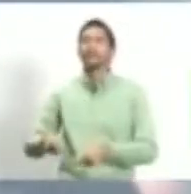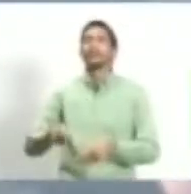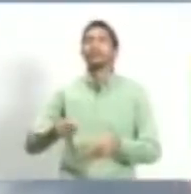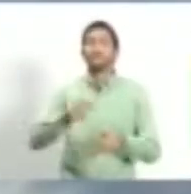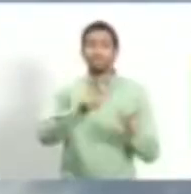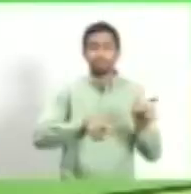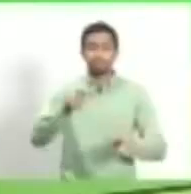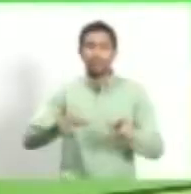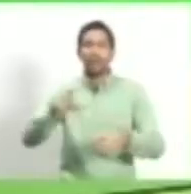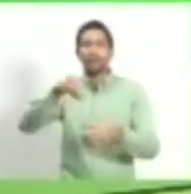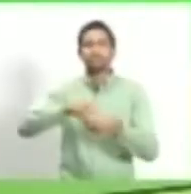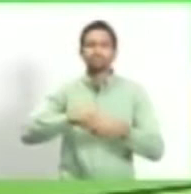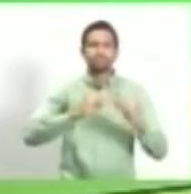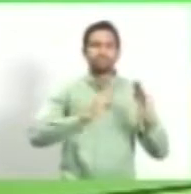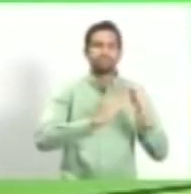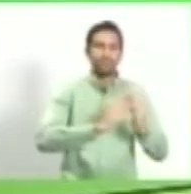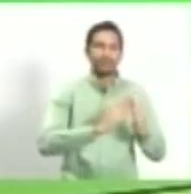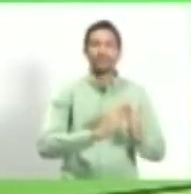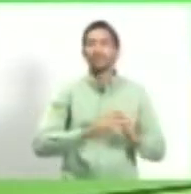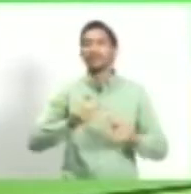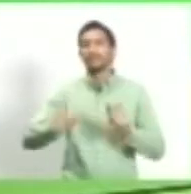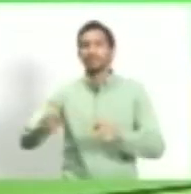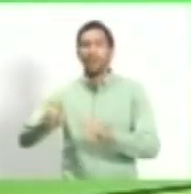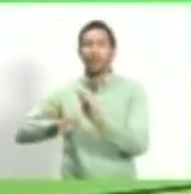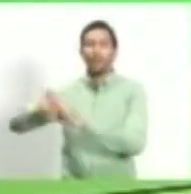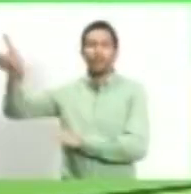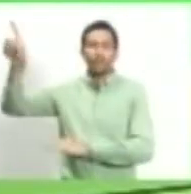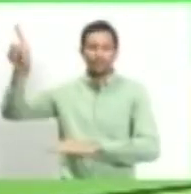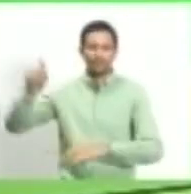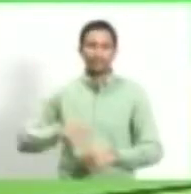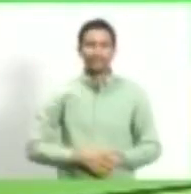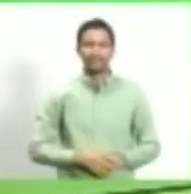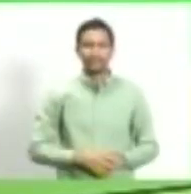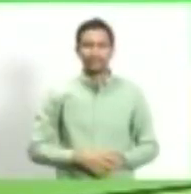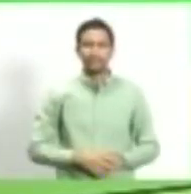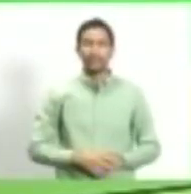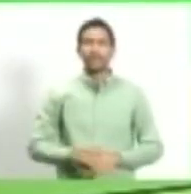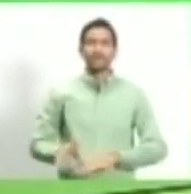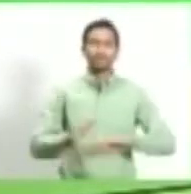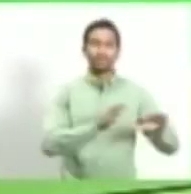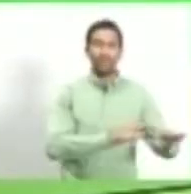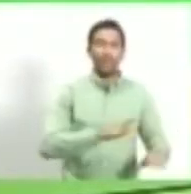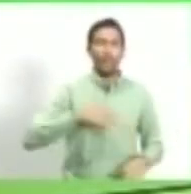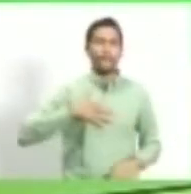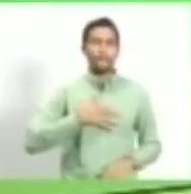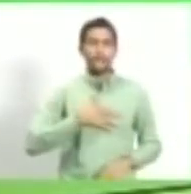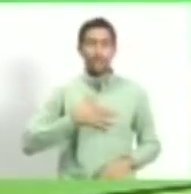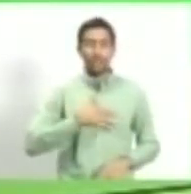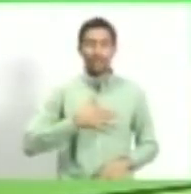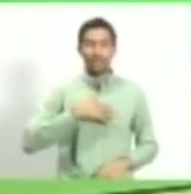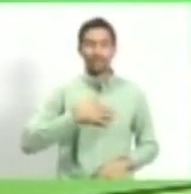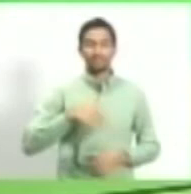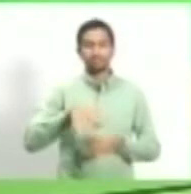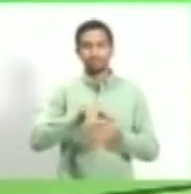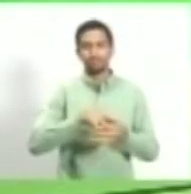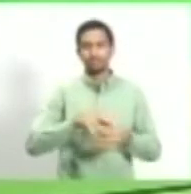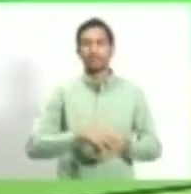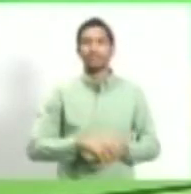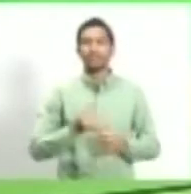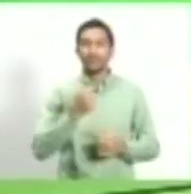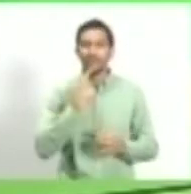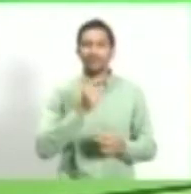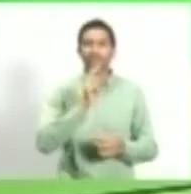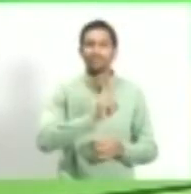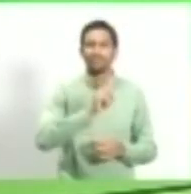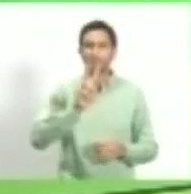prófugas. Ahora vamos al departamento de Bolívar. Tras el desplome de una edificación ilegal en Cartagena que dejó 21 muertos y